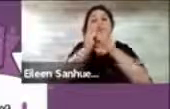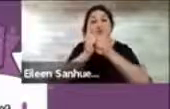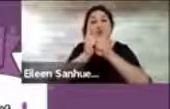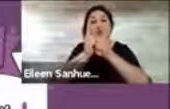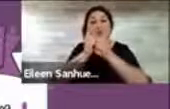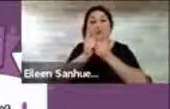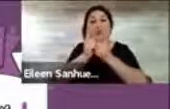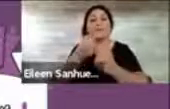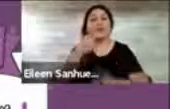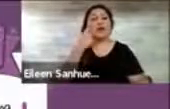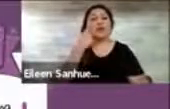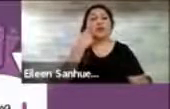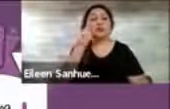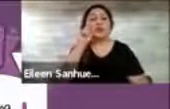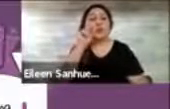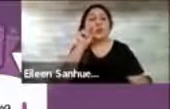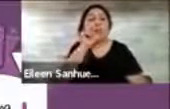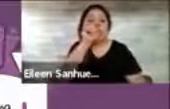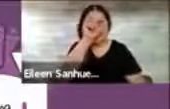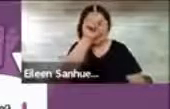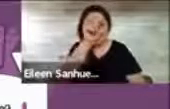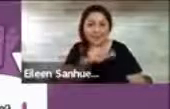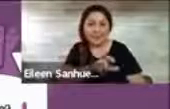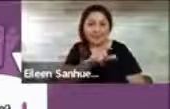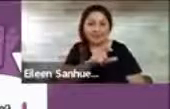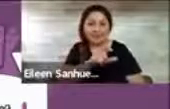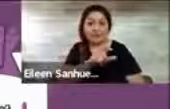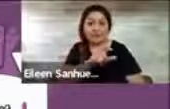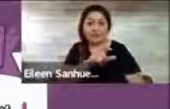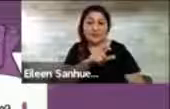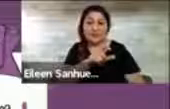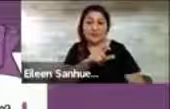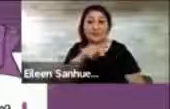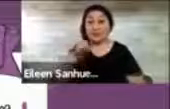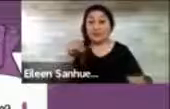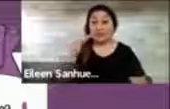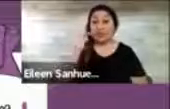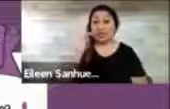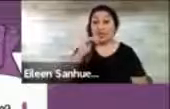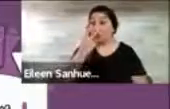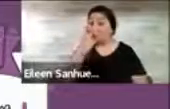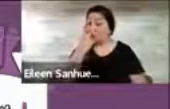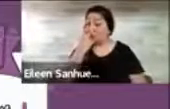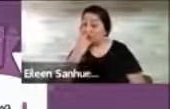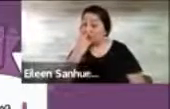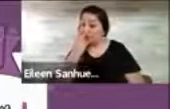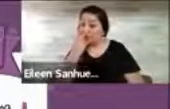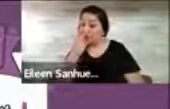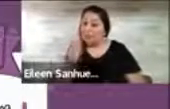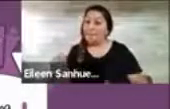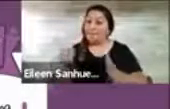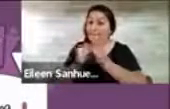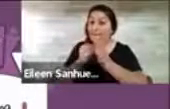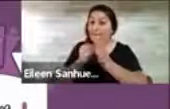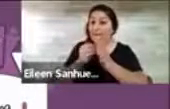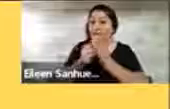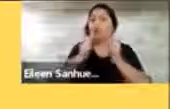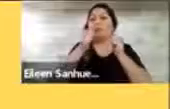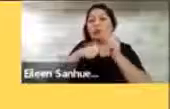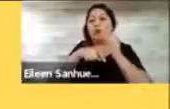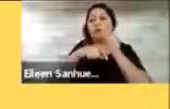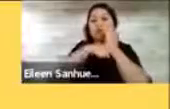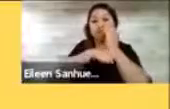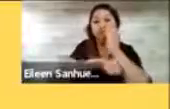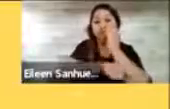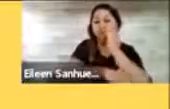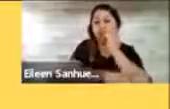para que conozca un poco de estas personas. Y si le da curiosidad conocer más, como que puede explorar por sí solo.